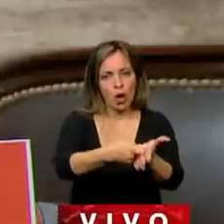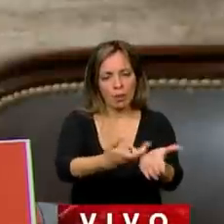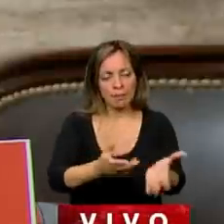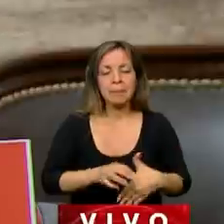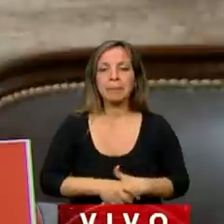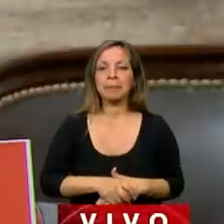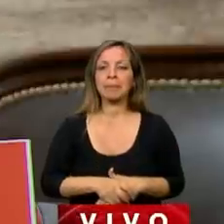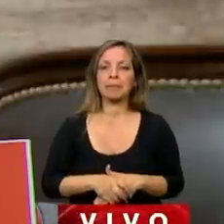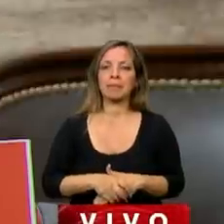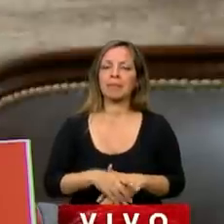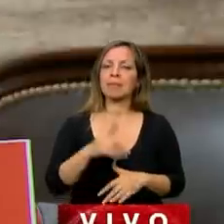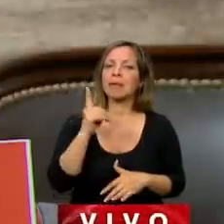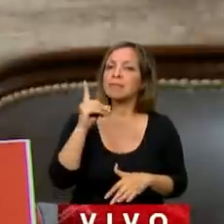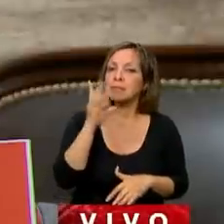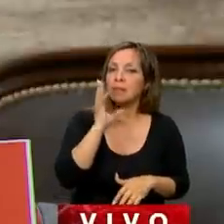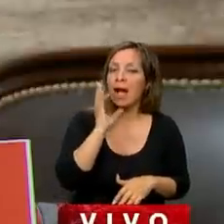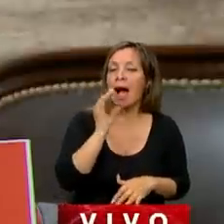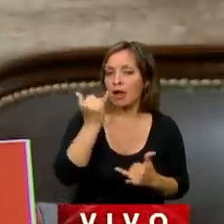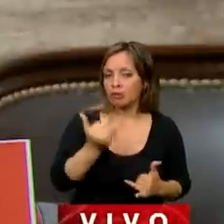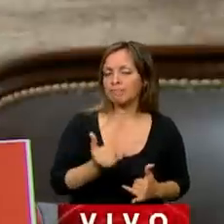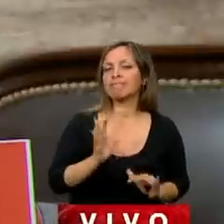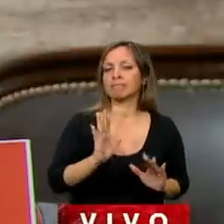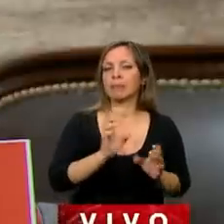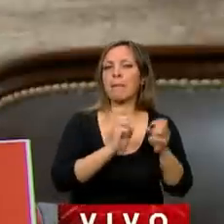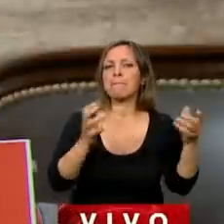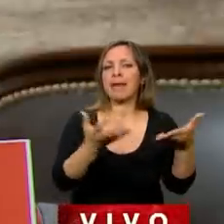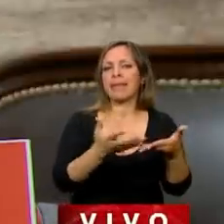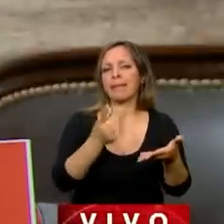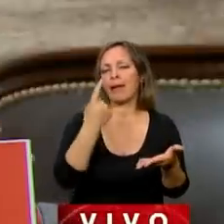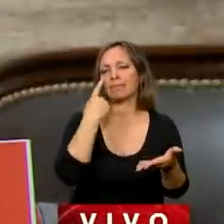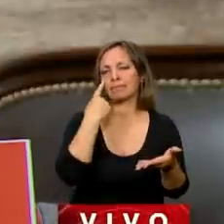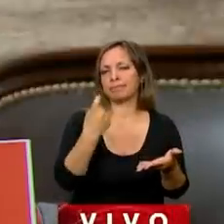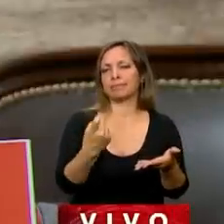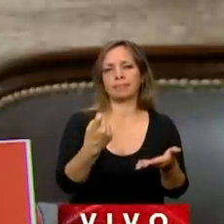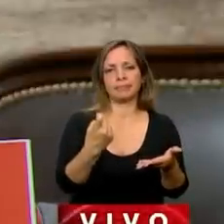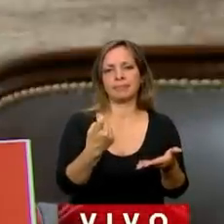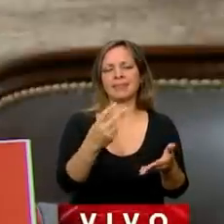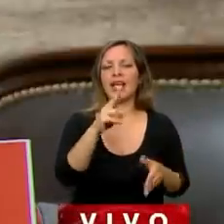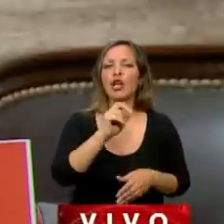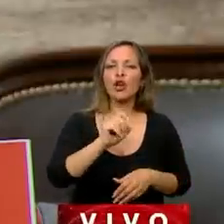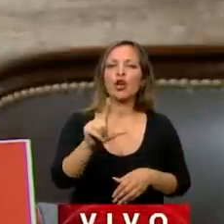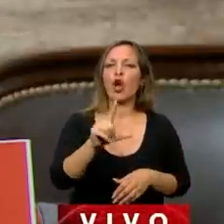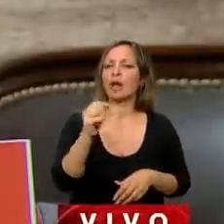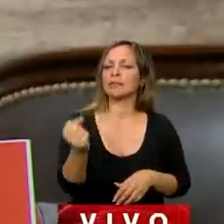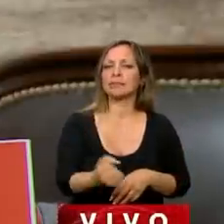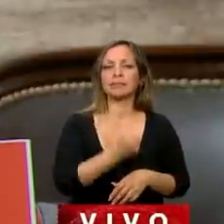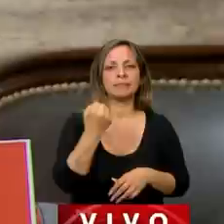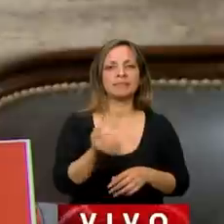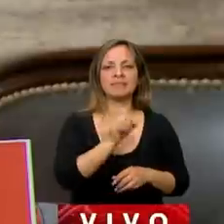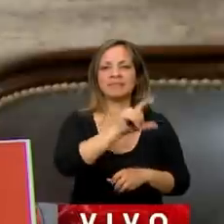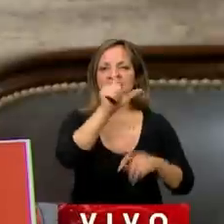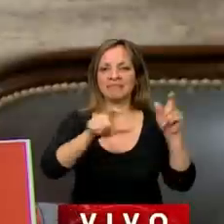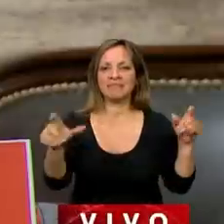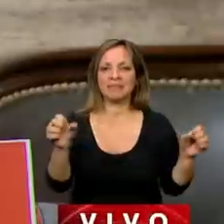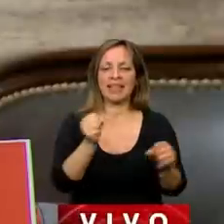Pero hay algo que la pandemia ha mostrado, el rol clave que han tenido muchas de estas